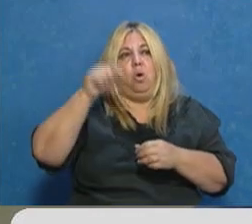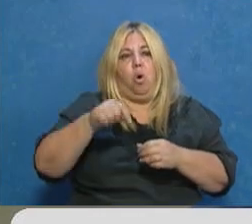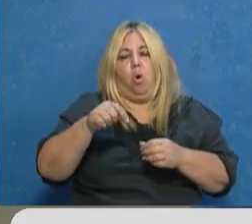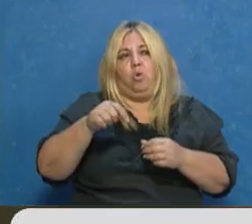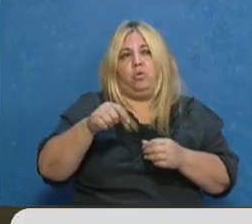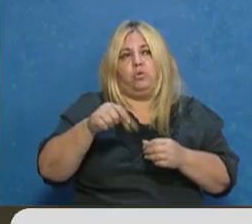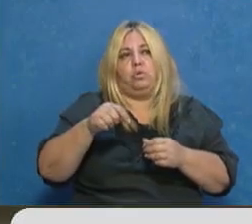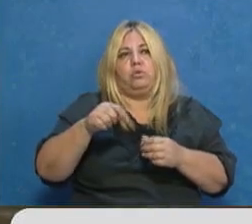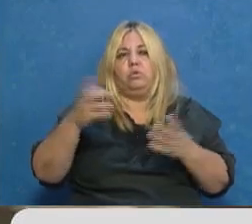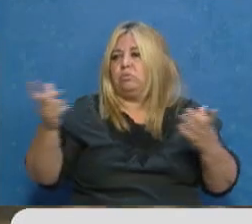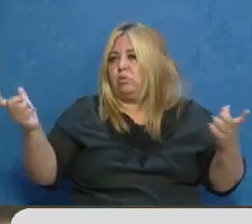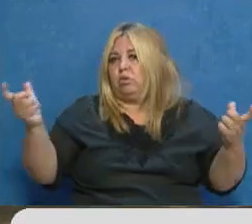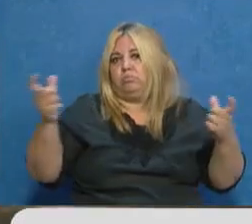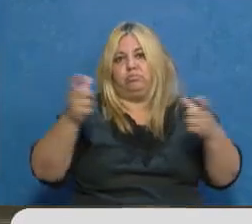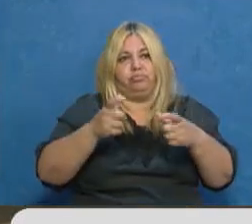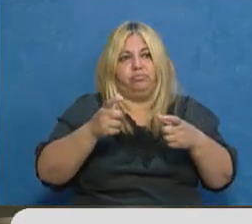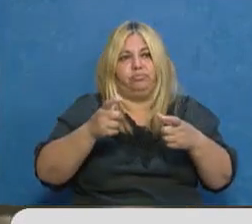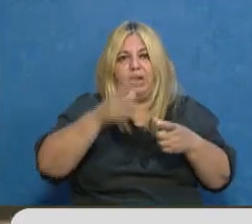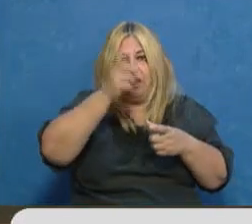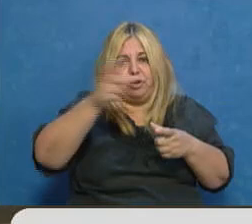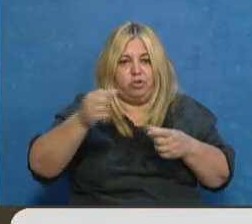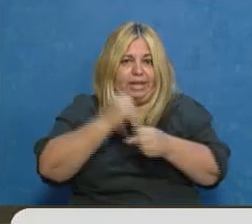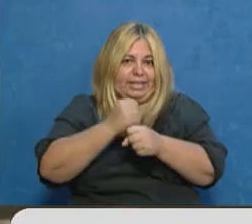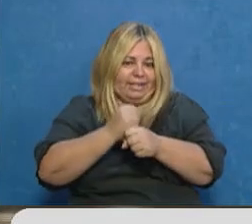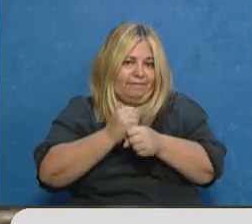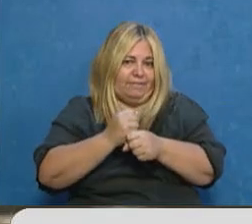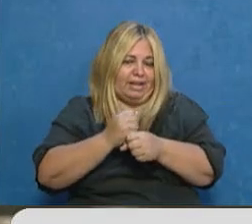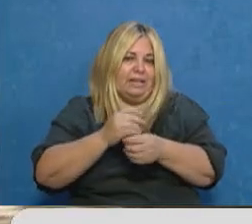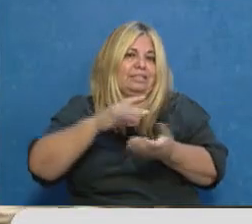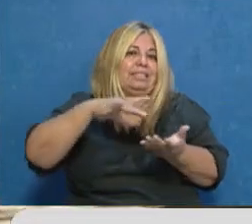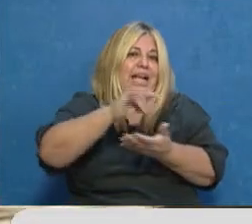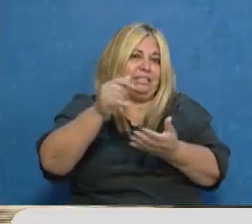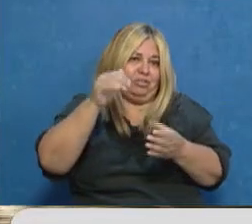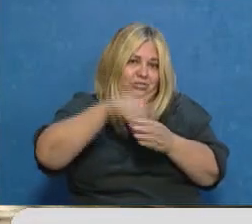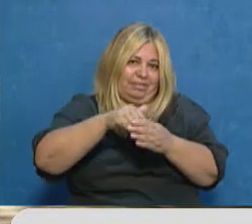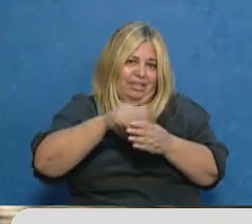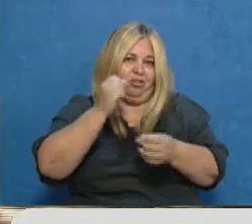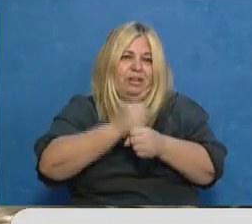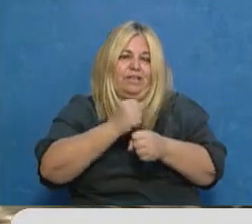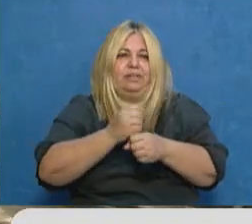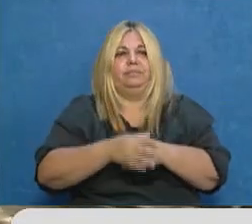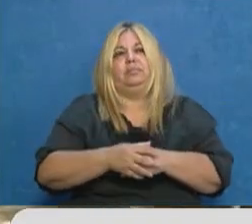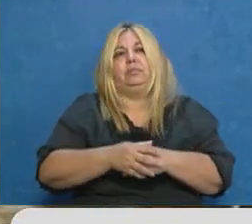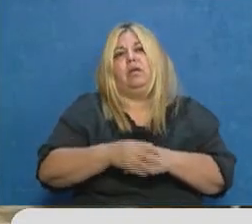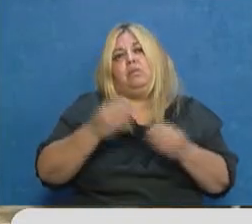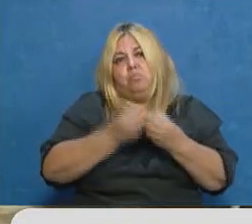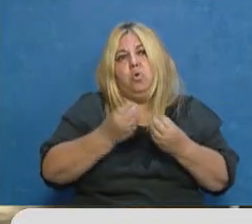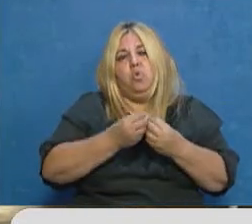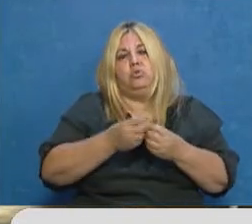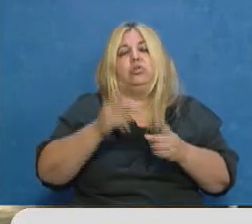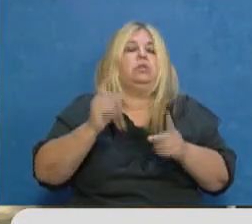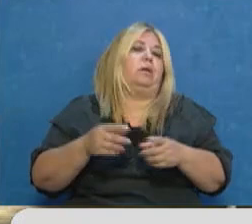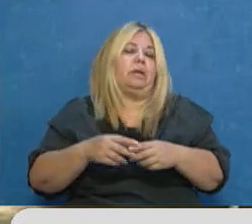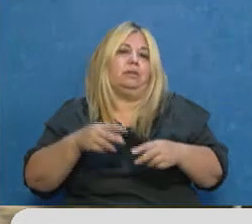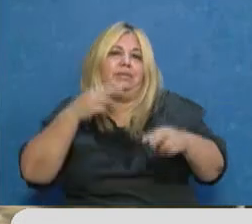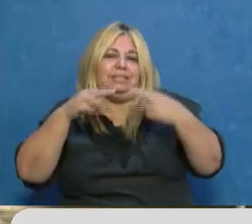esta juntada con la gente de casinos. Hoy nosotros tenemos muchos trabajadores en el casino. Y los gastronómicos, hay hoteles de